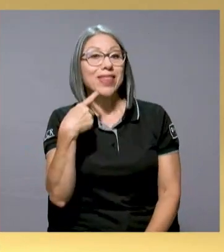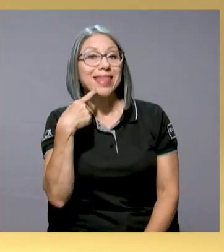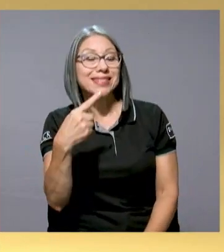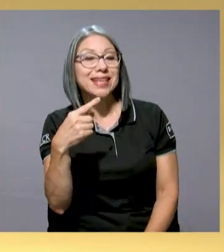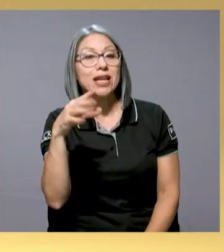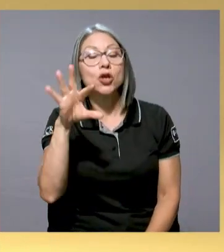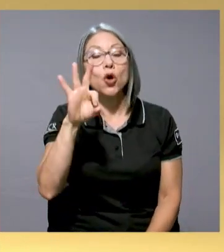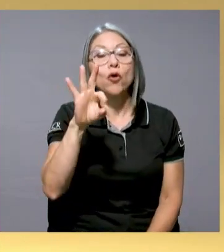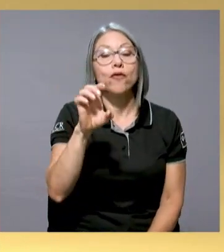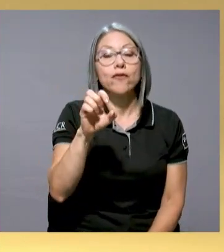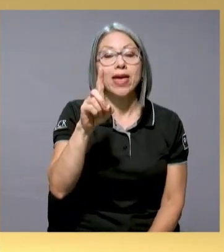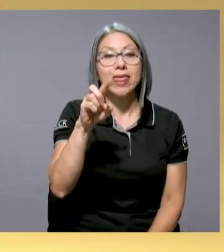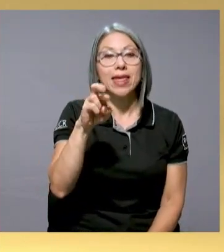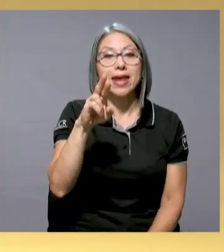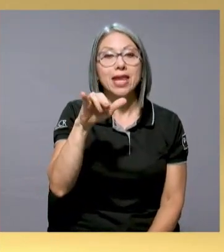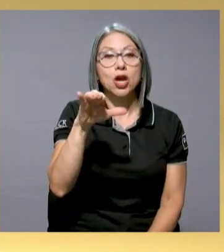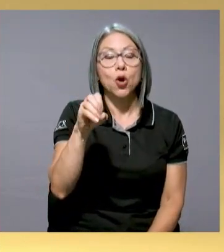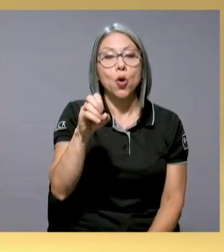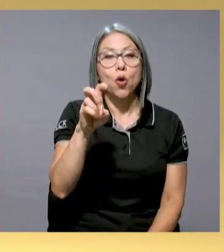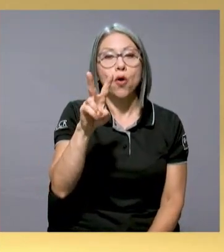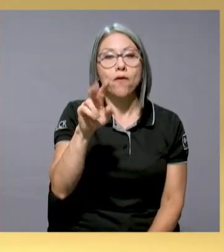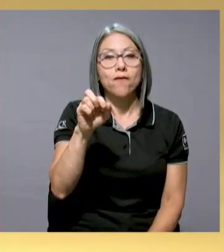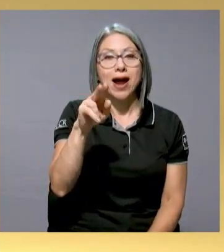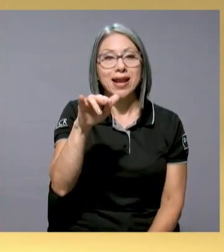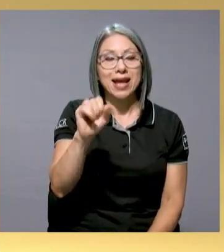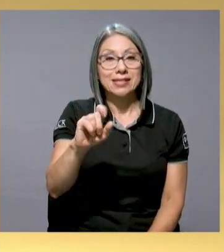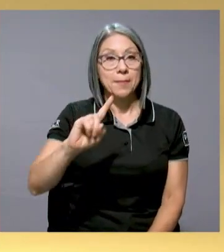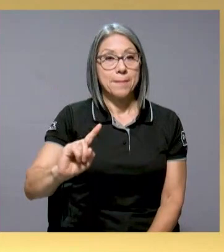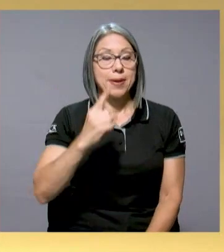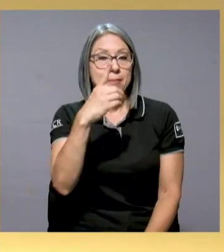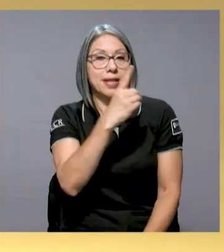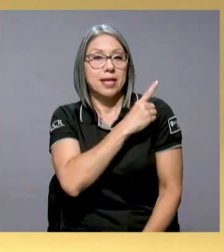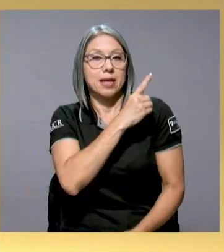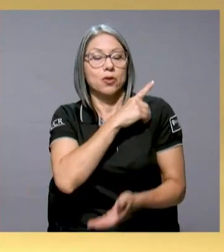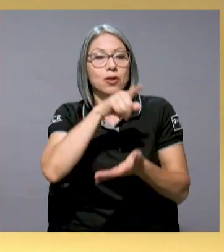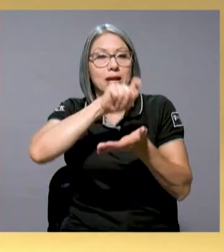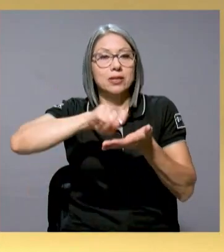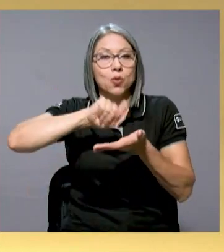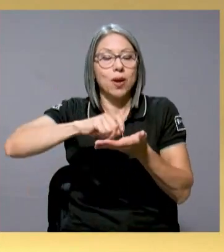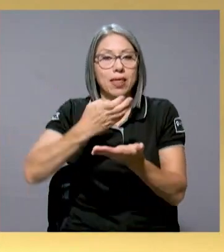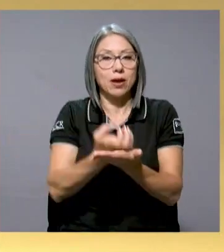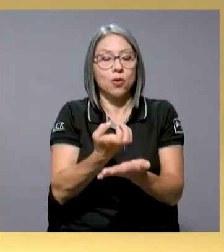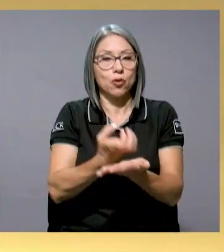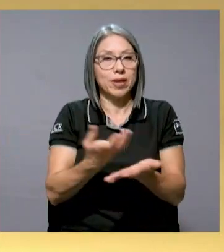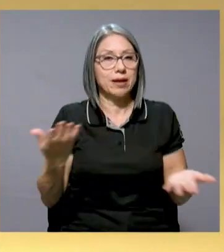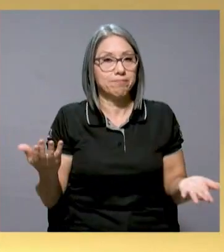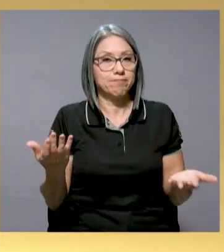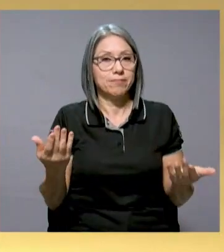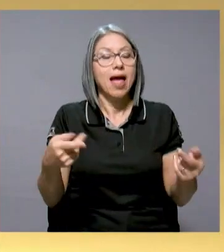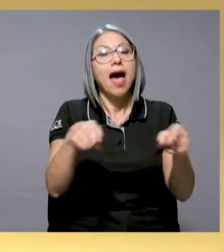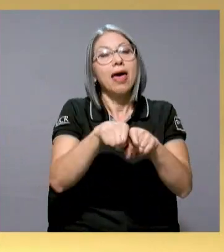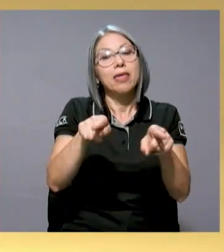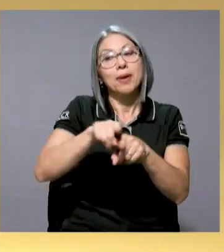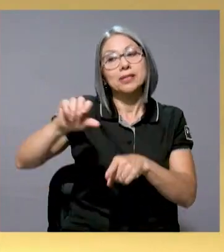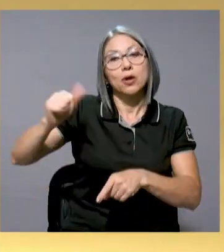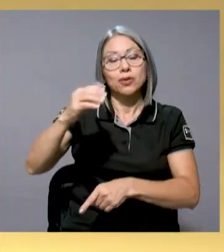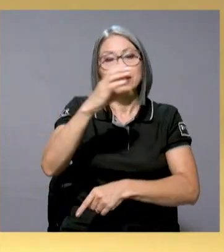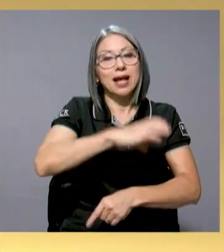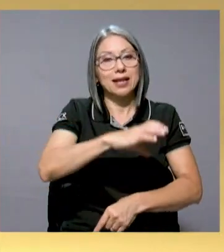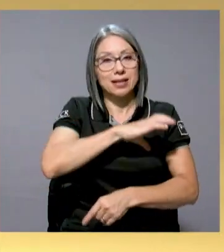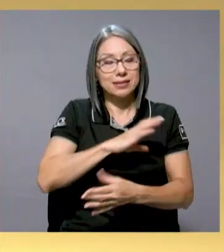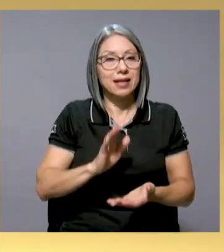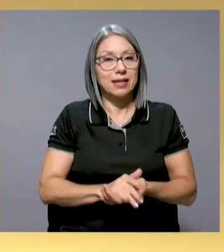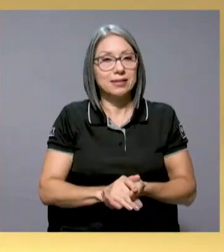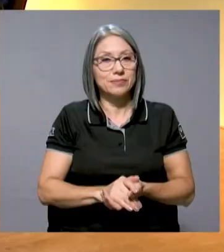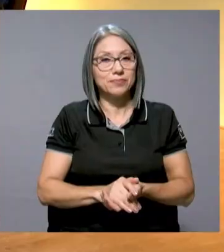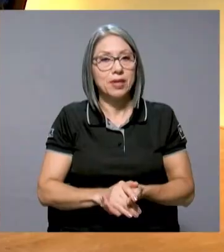Vargas, que fue el primer director de la Escuela de Economía, además de otras características,